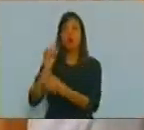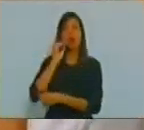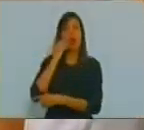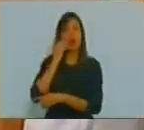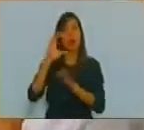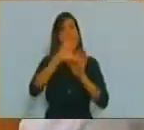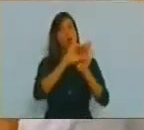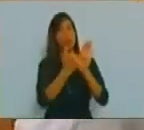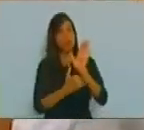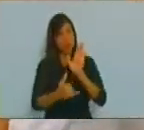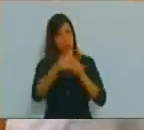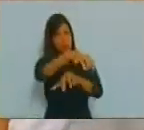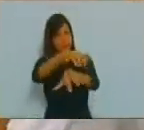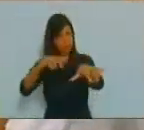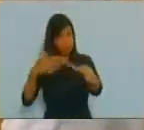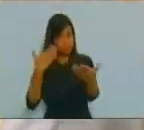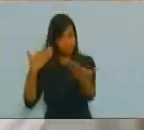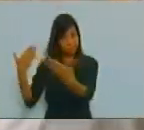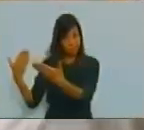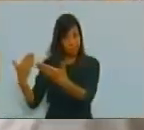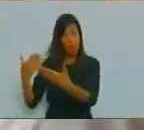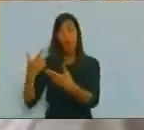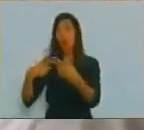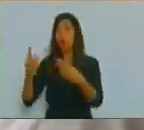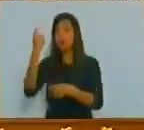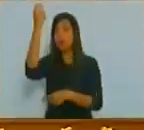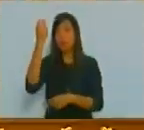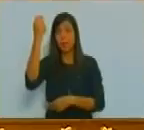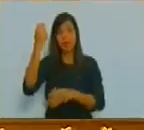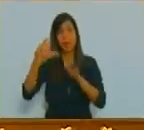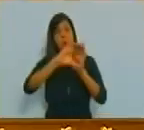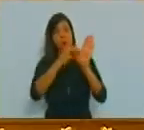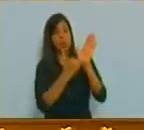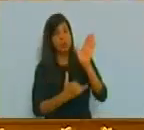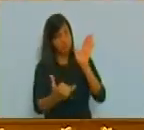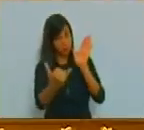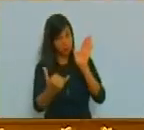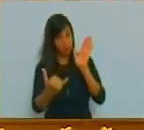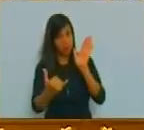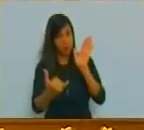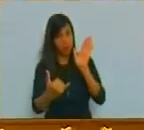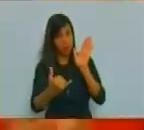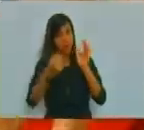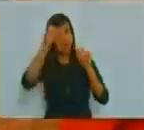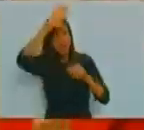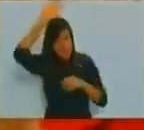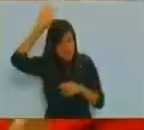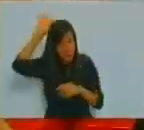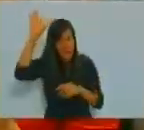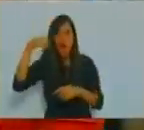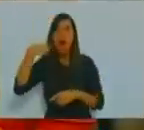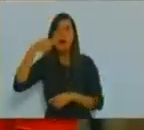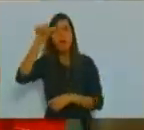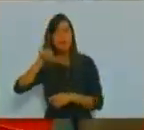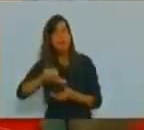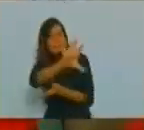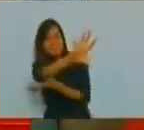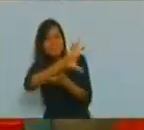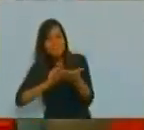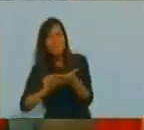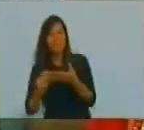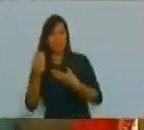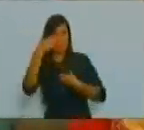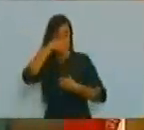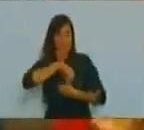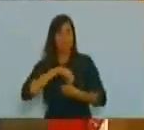constituyentes junto a todos los diputados y diputadas constituyentes para siempre el ver encendido correr siempre estar en el hemiciclo